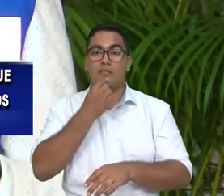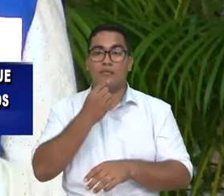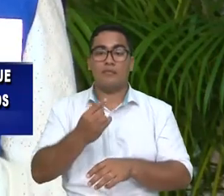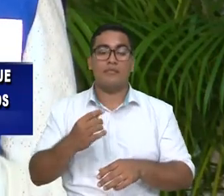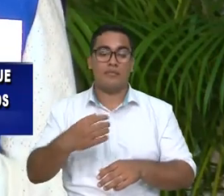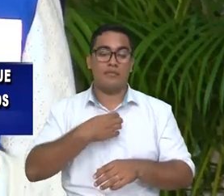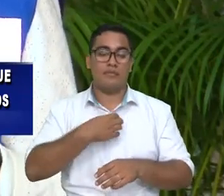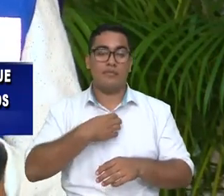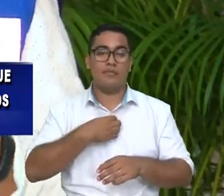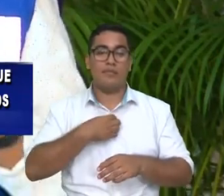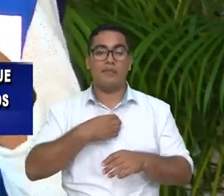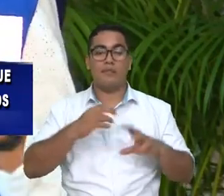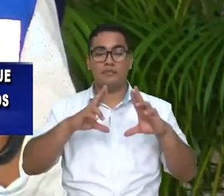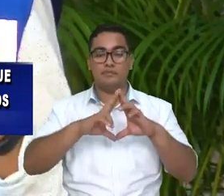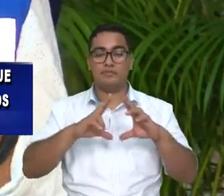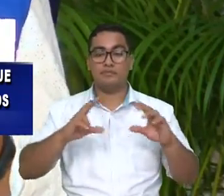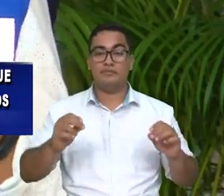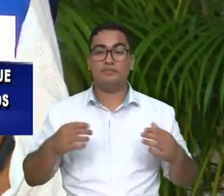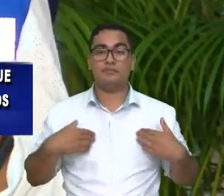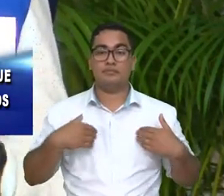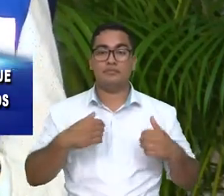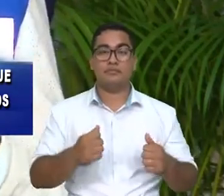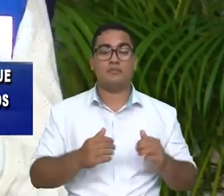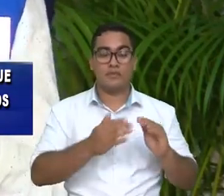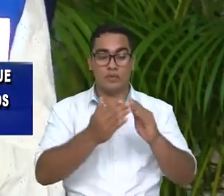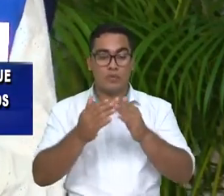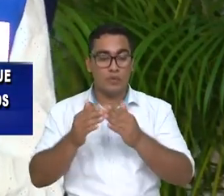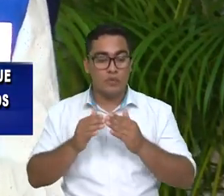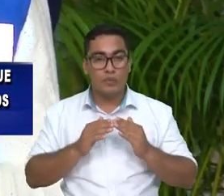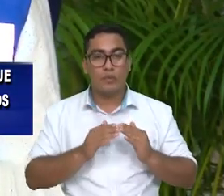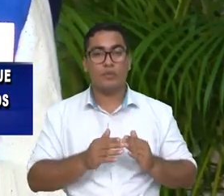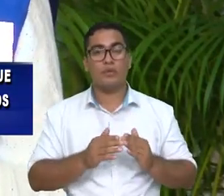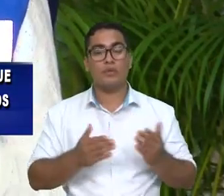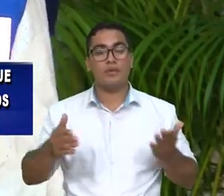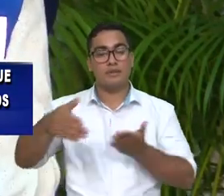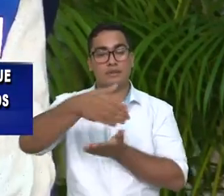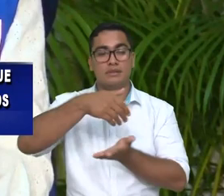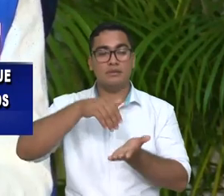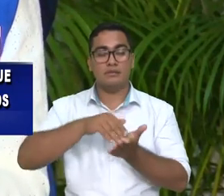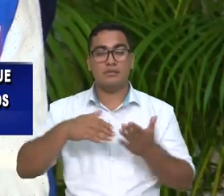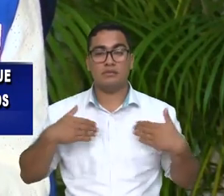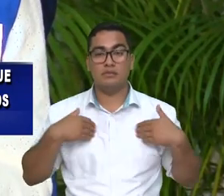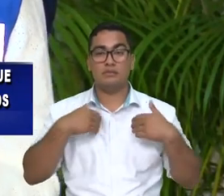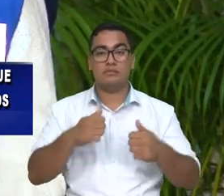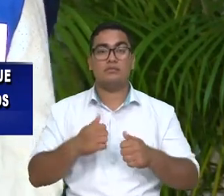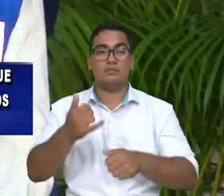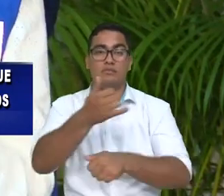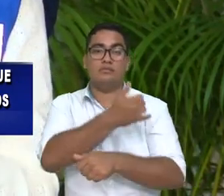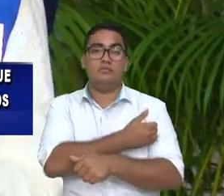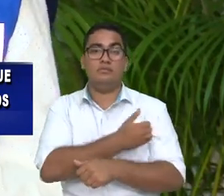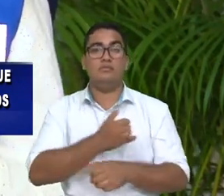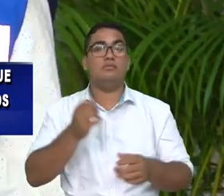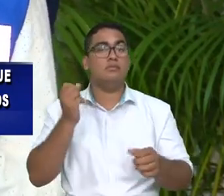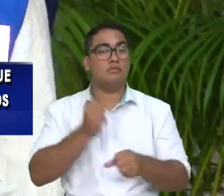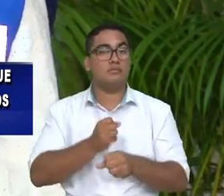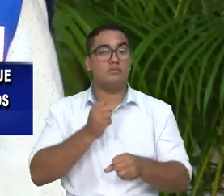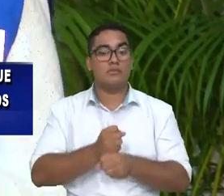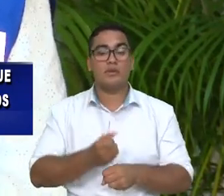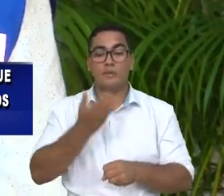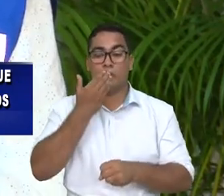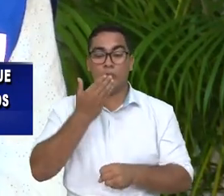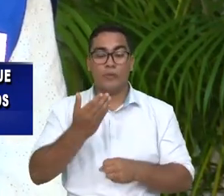sistema de salud comunitario, que va desde la comunidad, los centros de salud, los hospitales, es un sistema